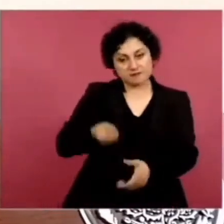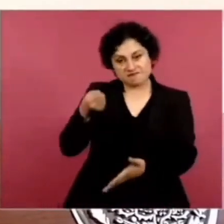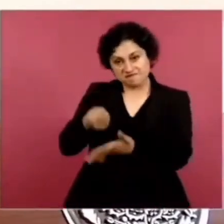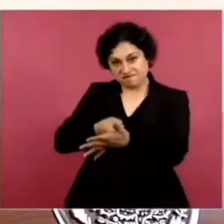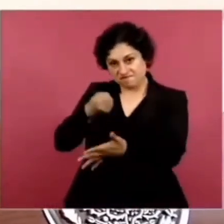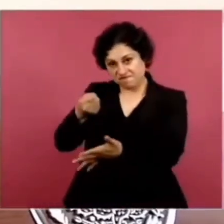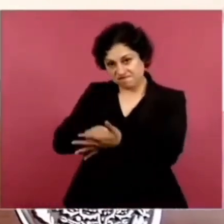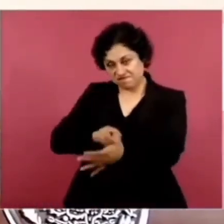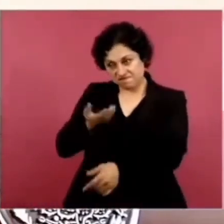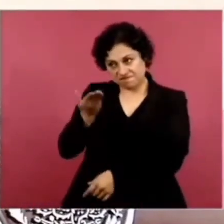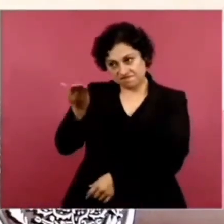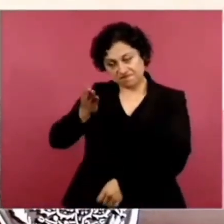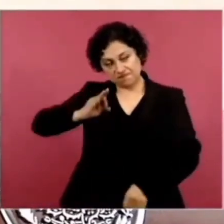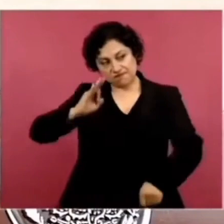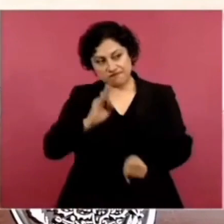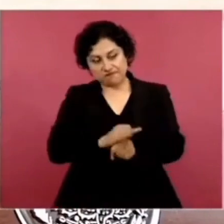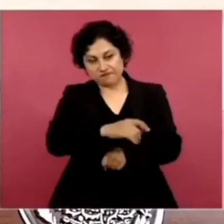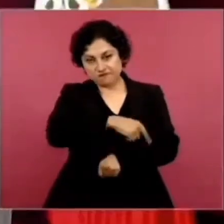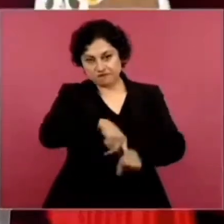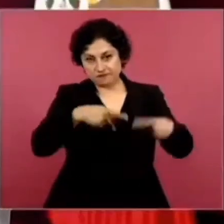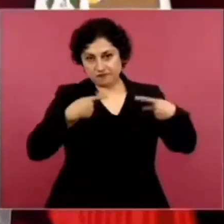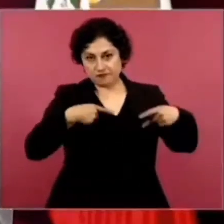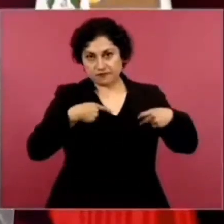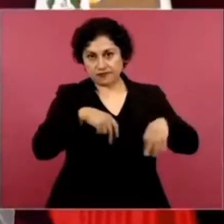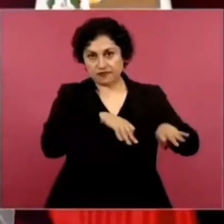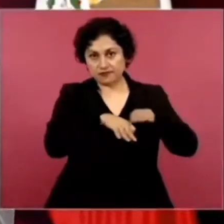el derecho de los campesinos a la tierra.